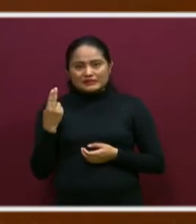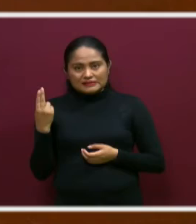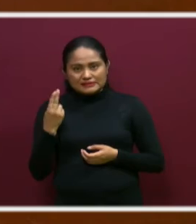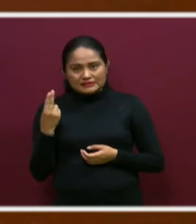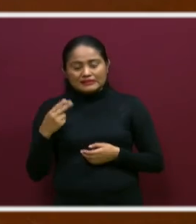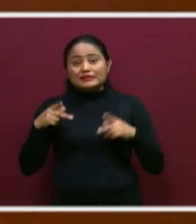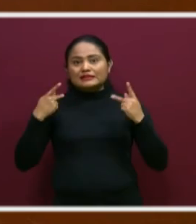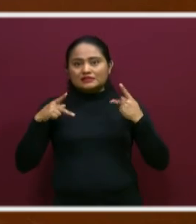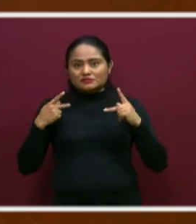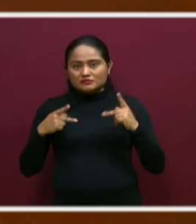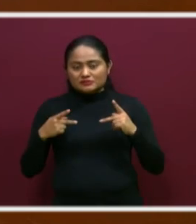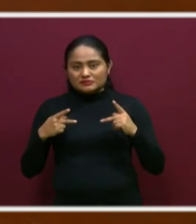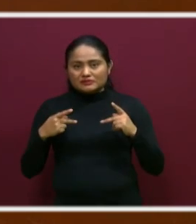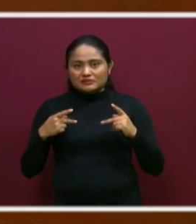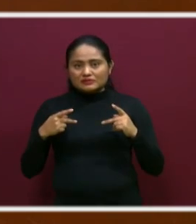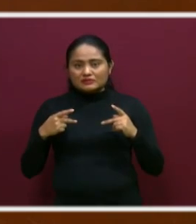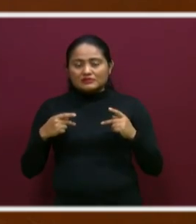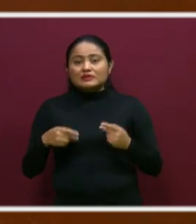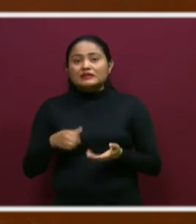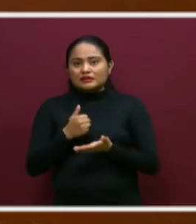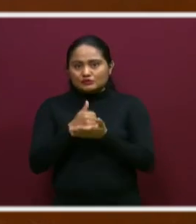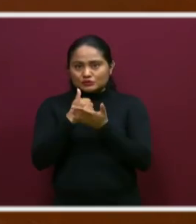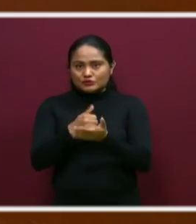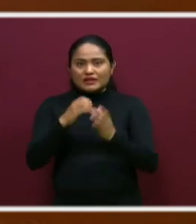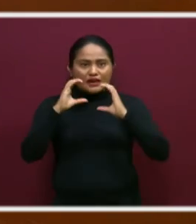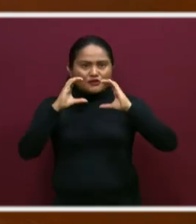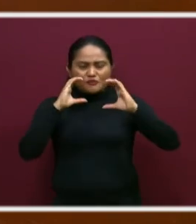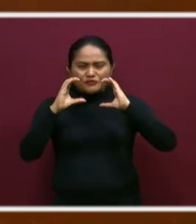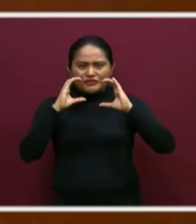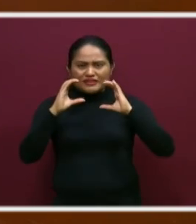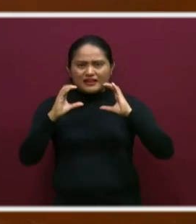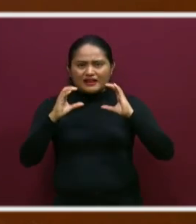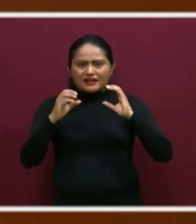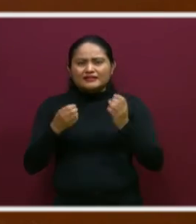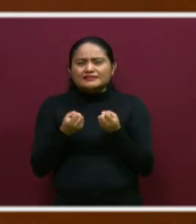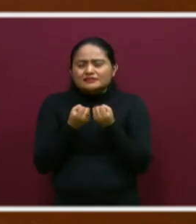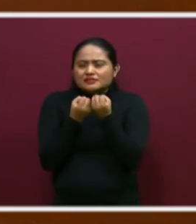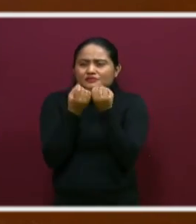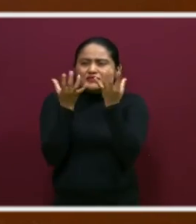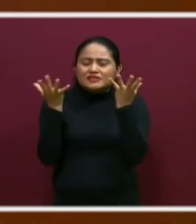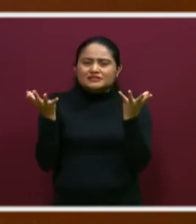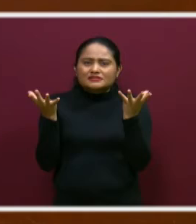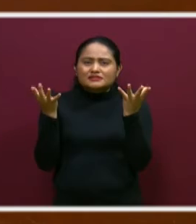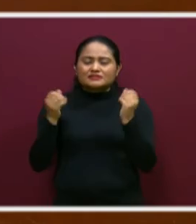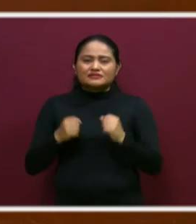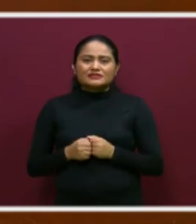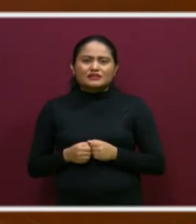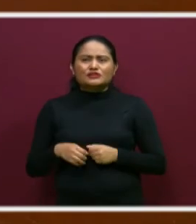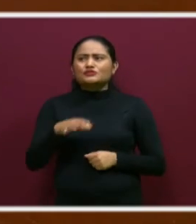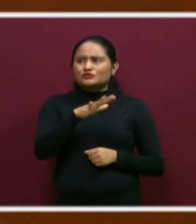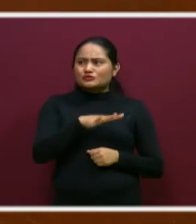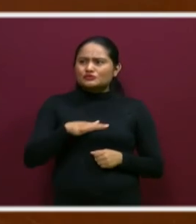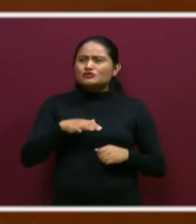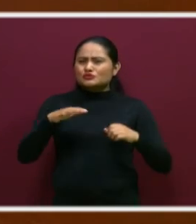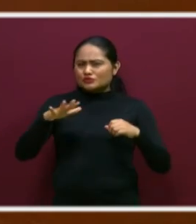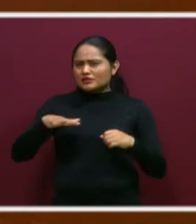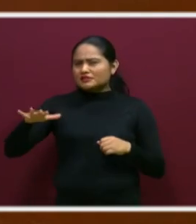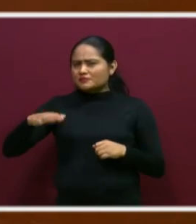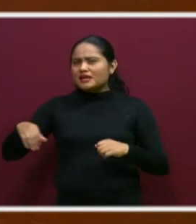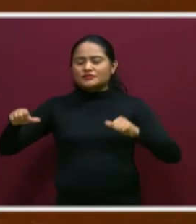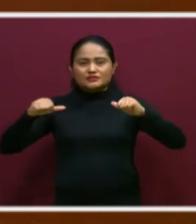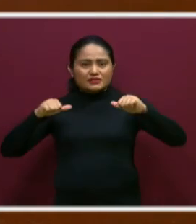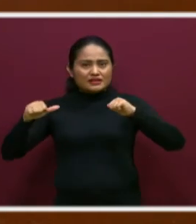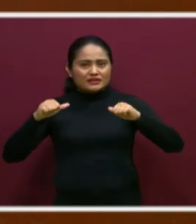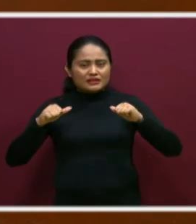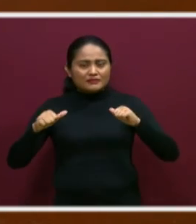podemos comunicarnos a través de diferentes formas entonces son son espacios y son actividades que contribuyen al